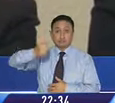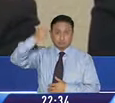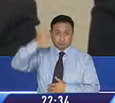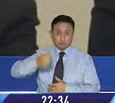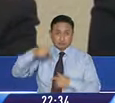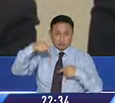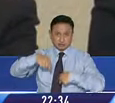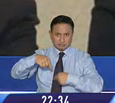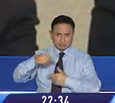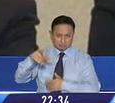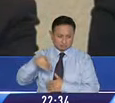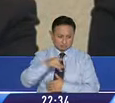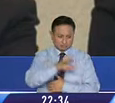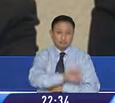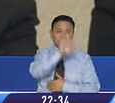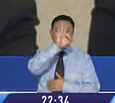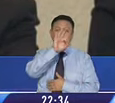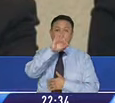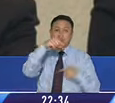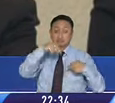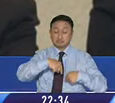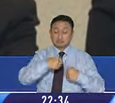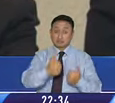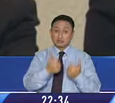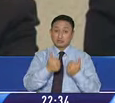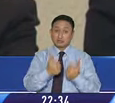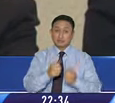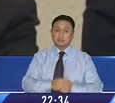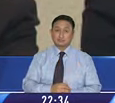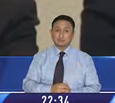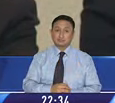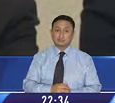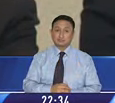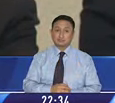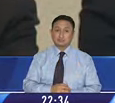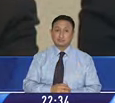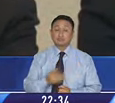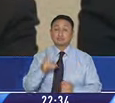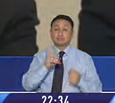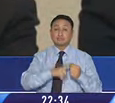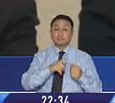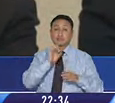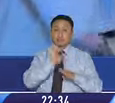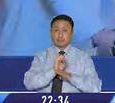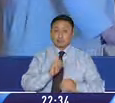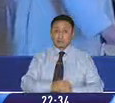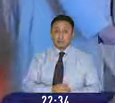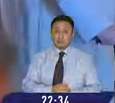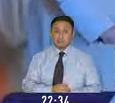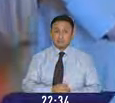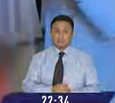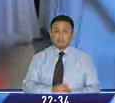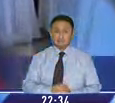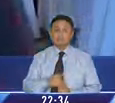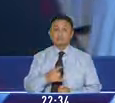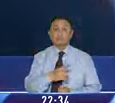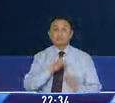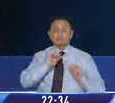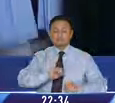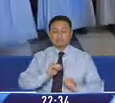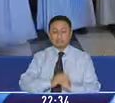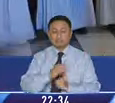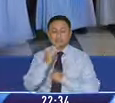esta ciudad y esto me parece que nos está haciendo un enorme regalo a Quito y al Ecuador entero. Con el lema Fraternidad para